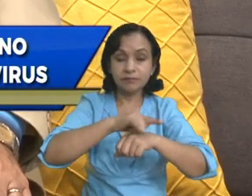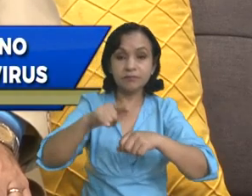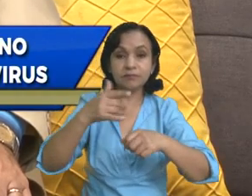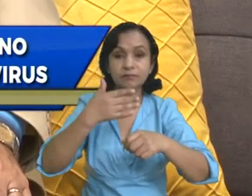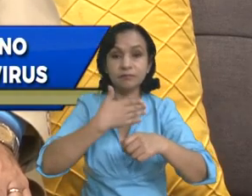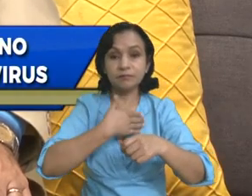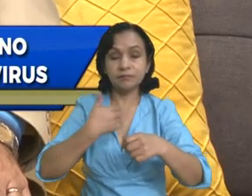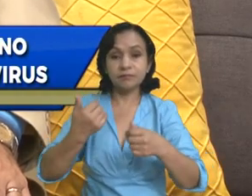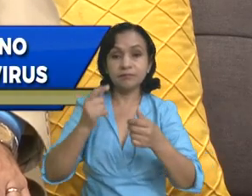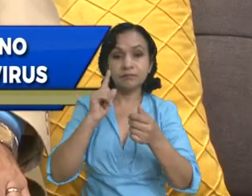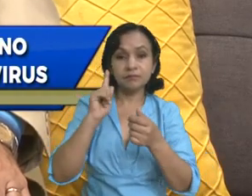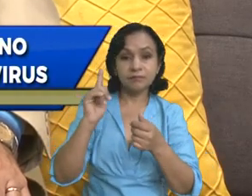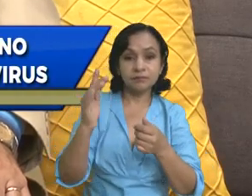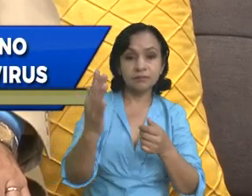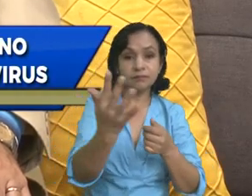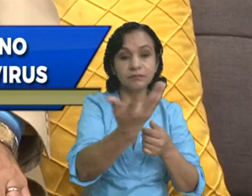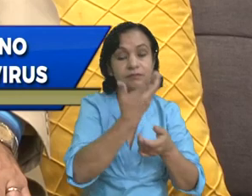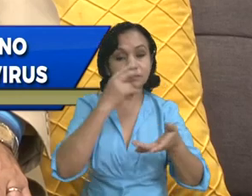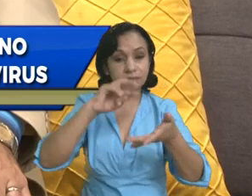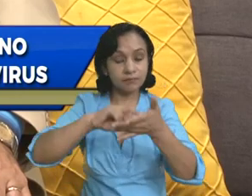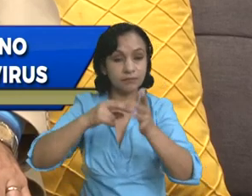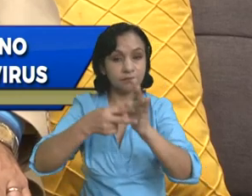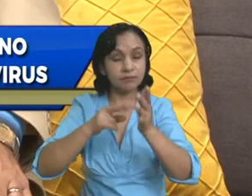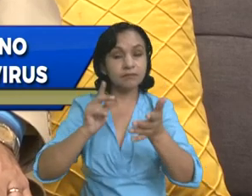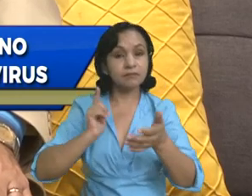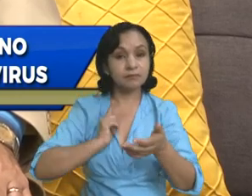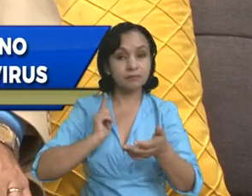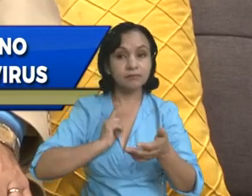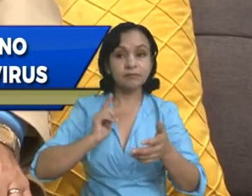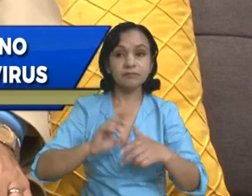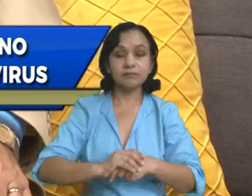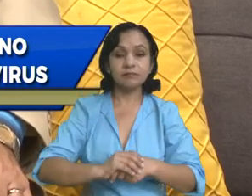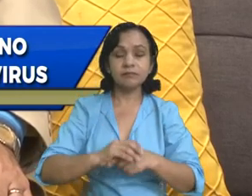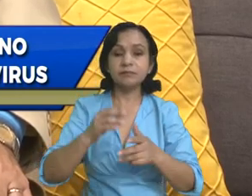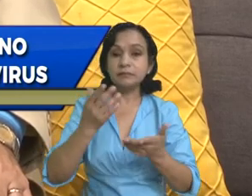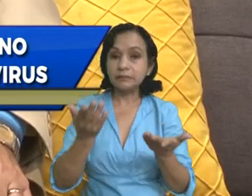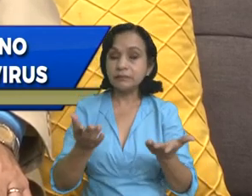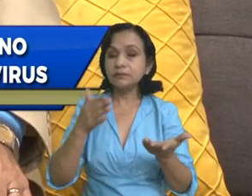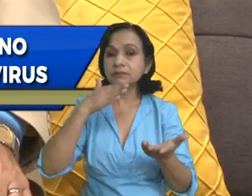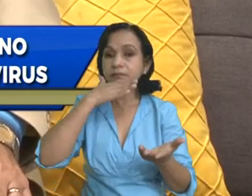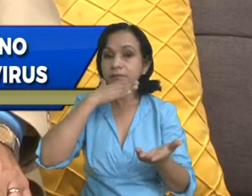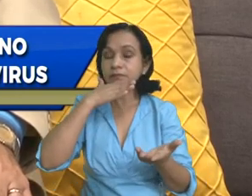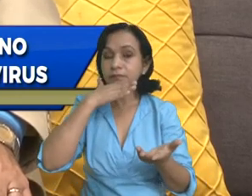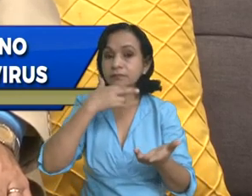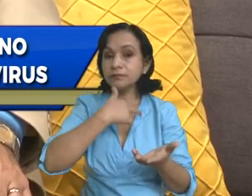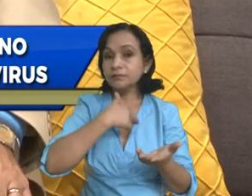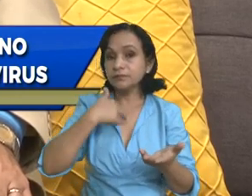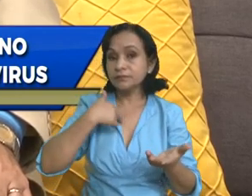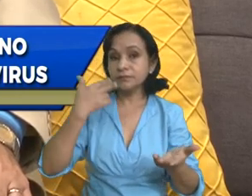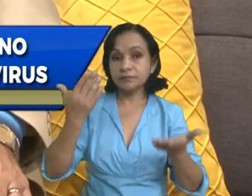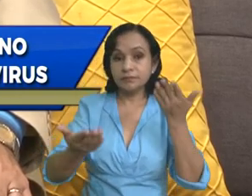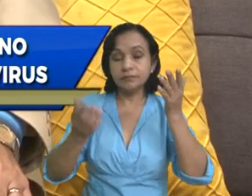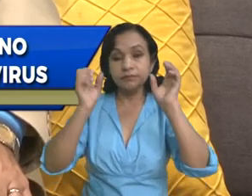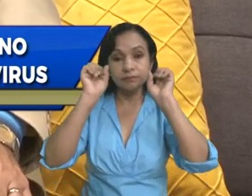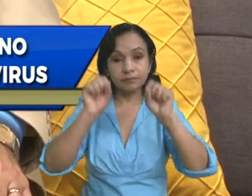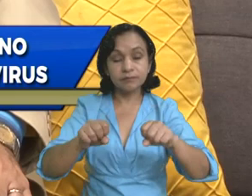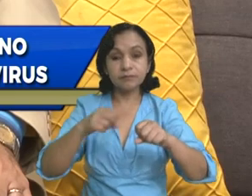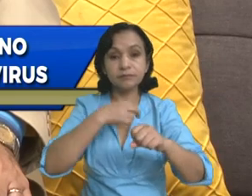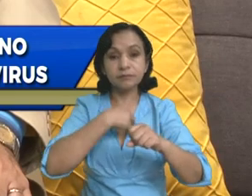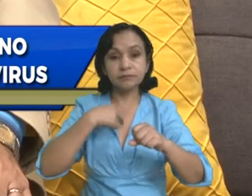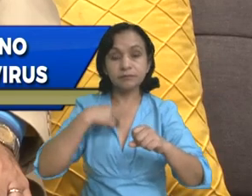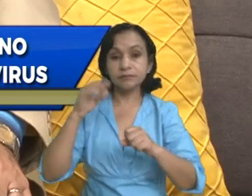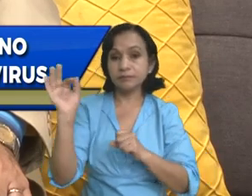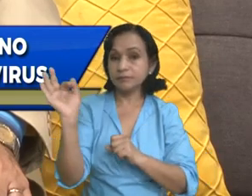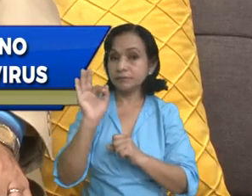en conjunto. Entonces, bueno, en ese empeño estamos. Y se nos hace difícil realmente a veces para poder hacerlo de la